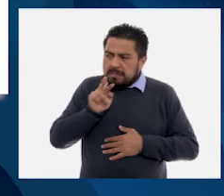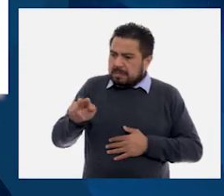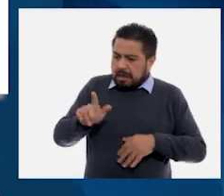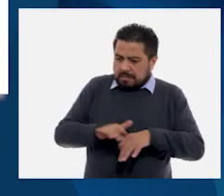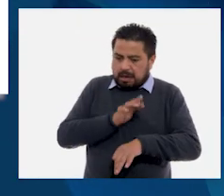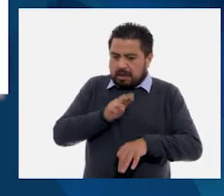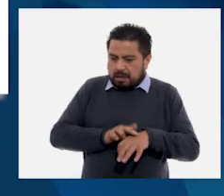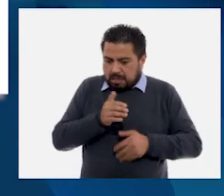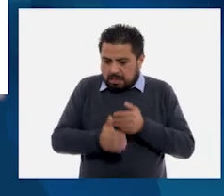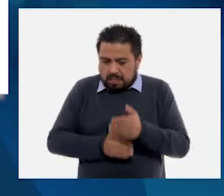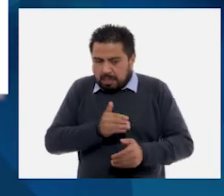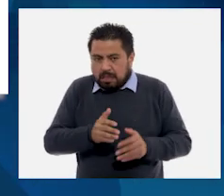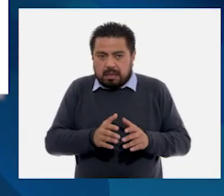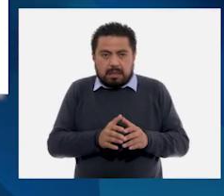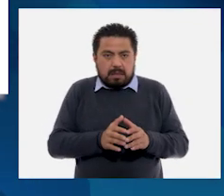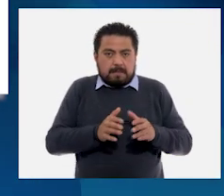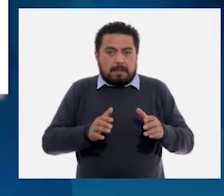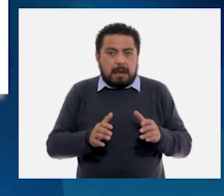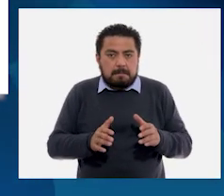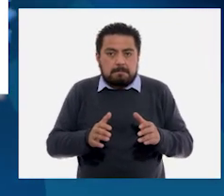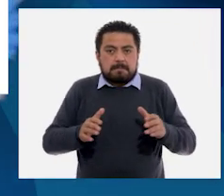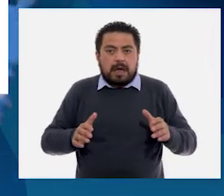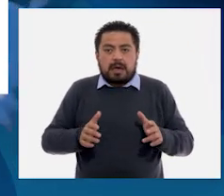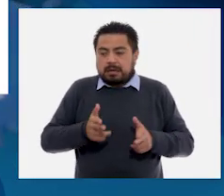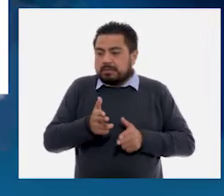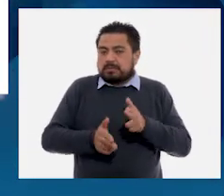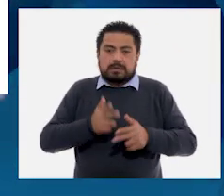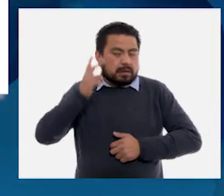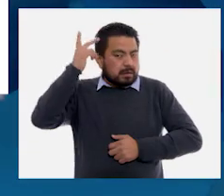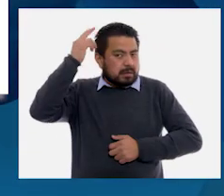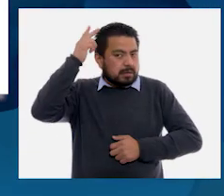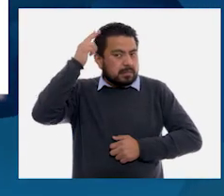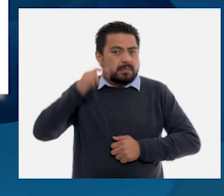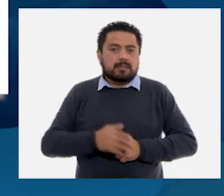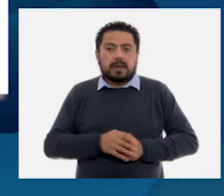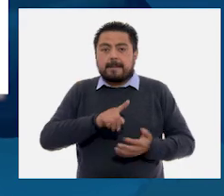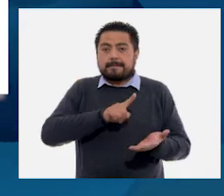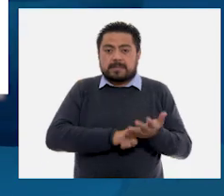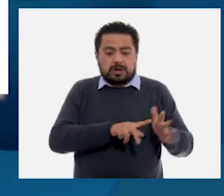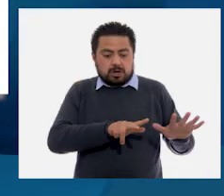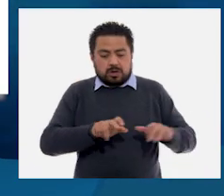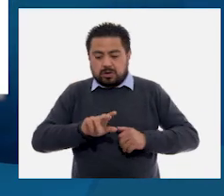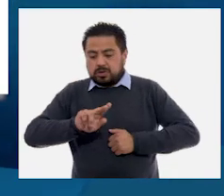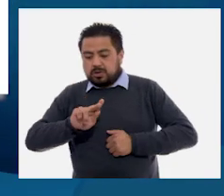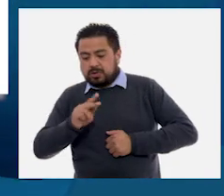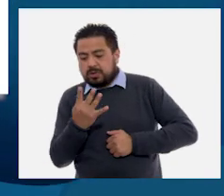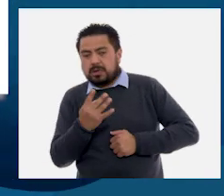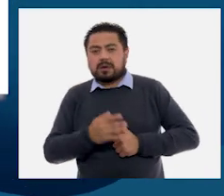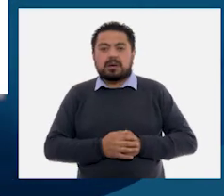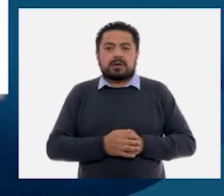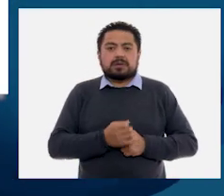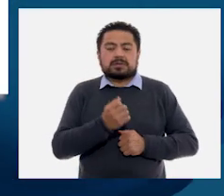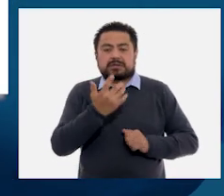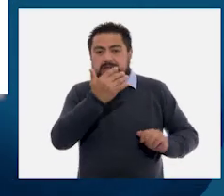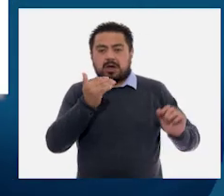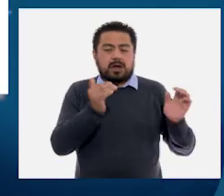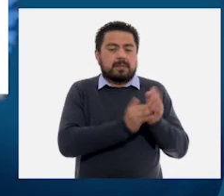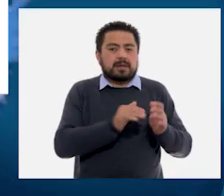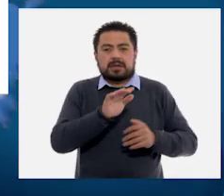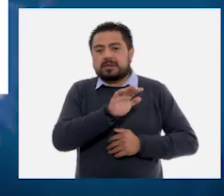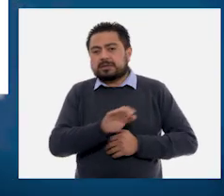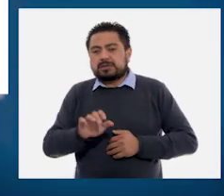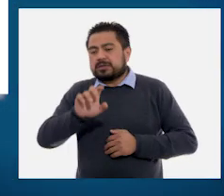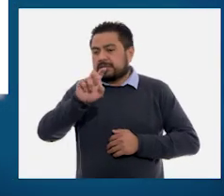gran crecimiento del sistema ferroviario mexicano durante el Porfiriato. Si en 1884 habían